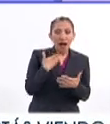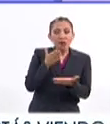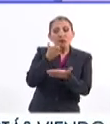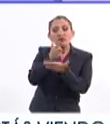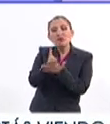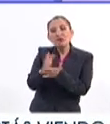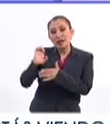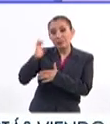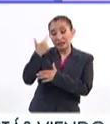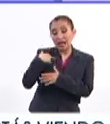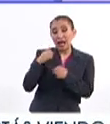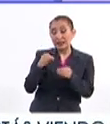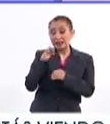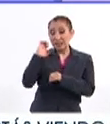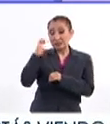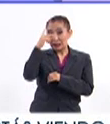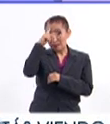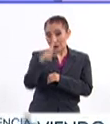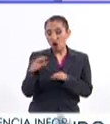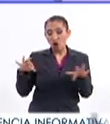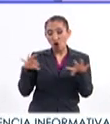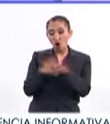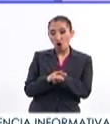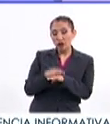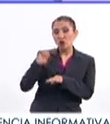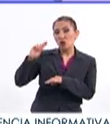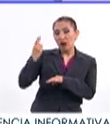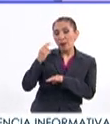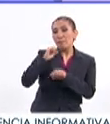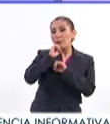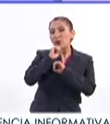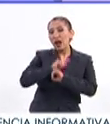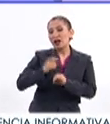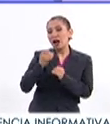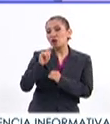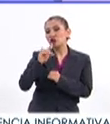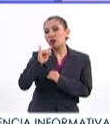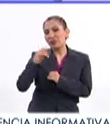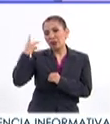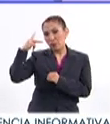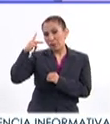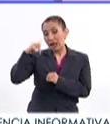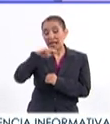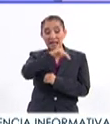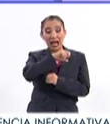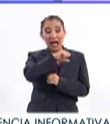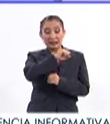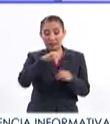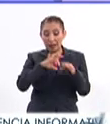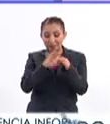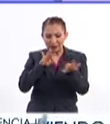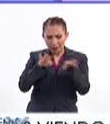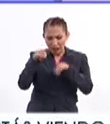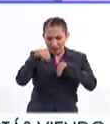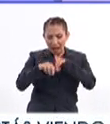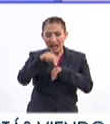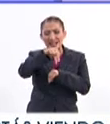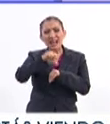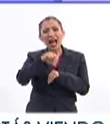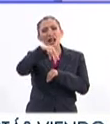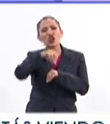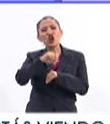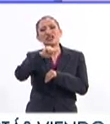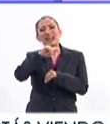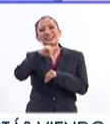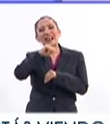espacial. En nuestro país, la Agencia Espacial Mexicana, en colaboración con la Universidad Popular Autónoma del Estado de Puebla y la NASA, trabaja en un